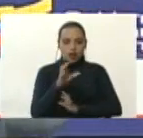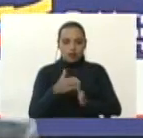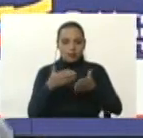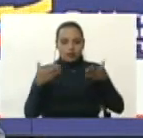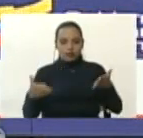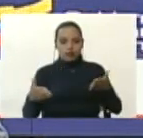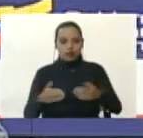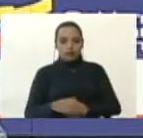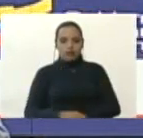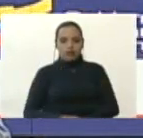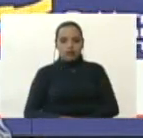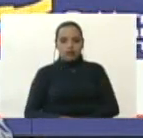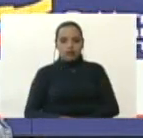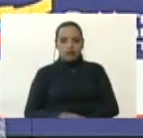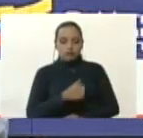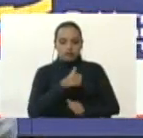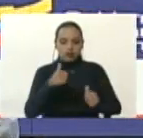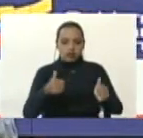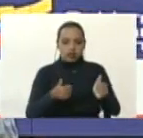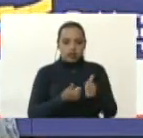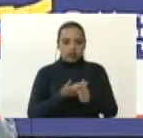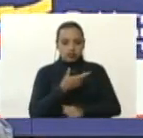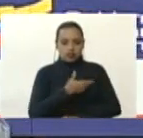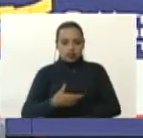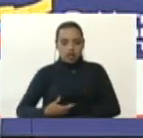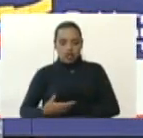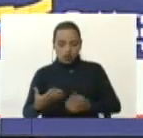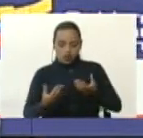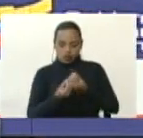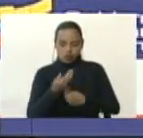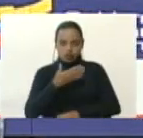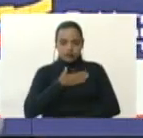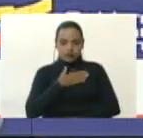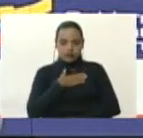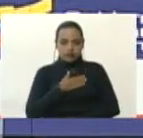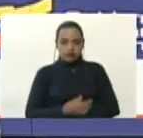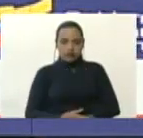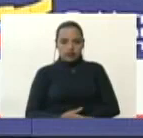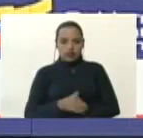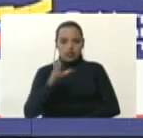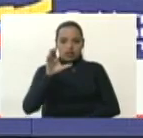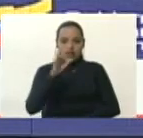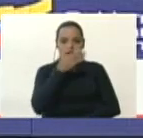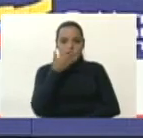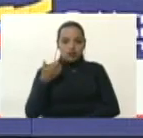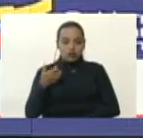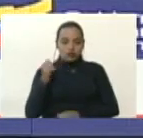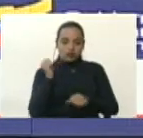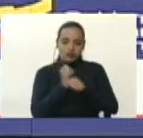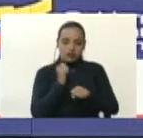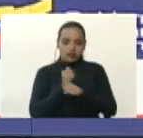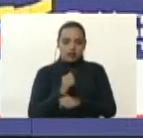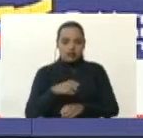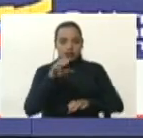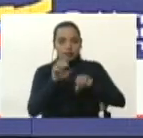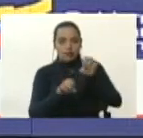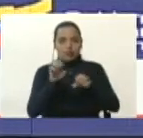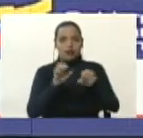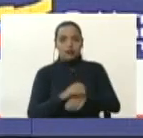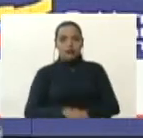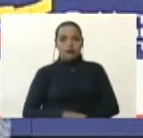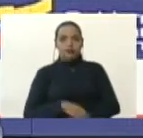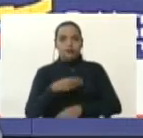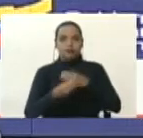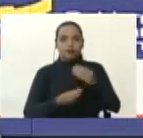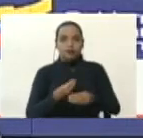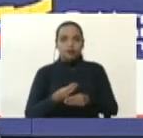vicepresidente, con la vicepresidenta ejecutiva y conmigo. El Estado Mayor de la Salud funcionando, evaluando, llevando